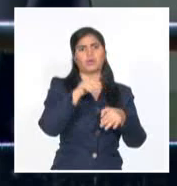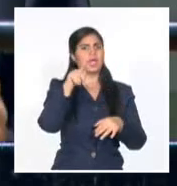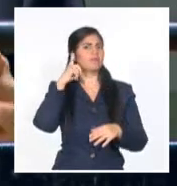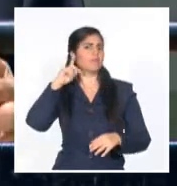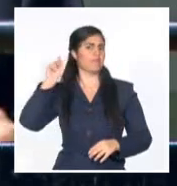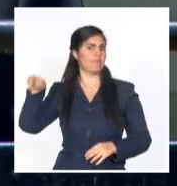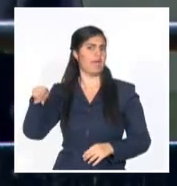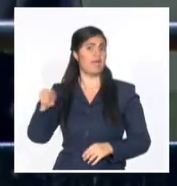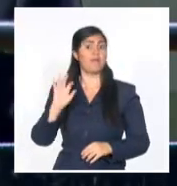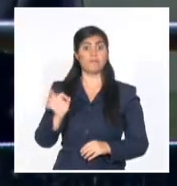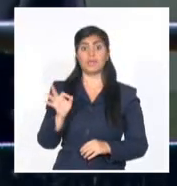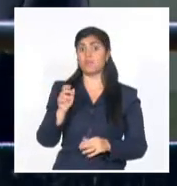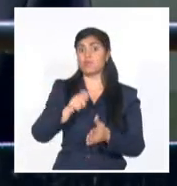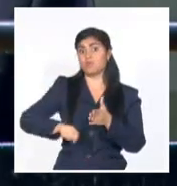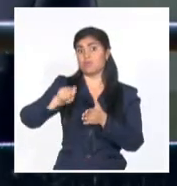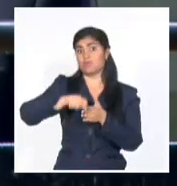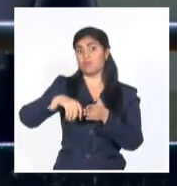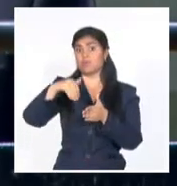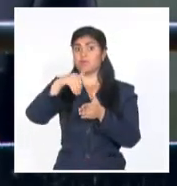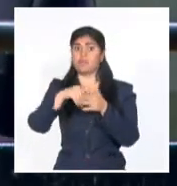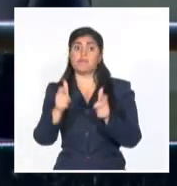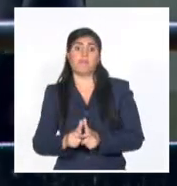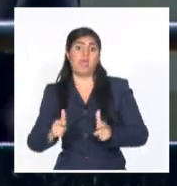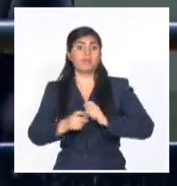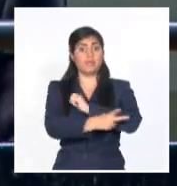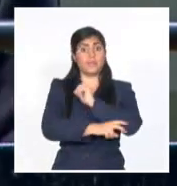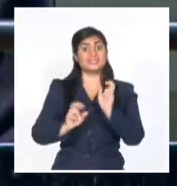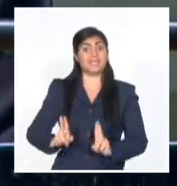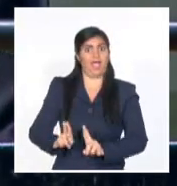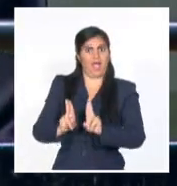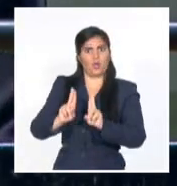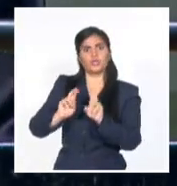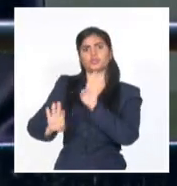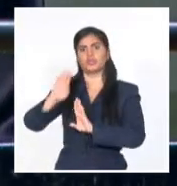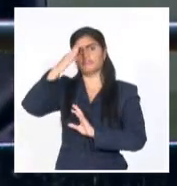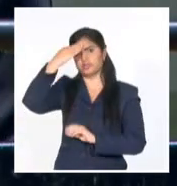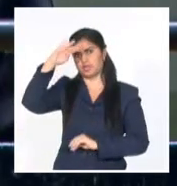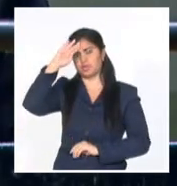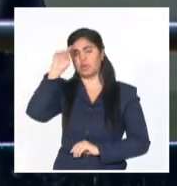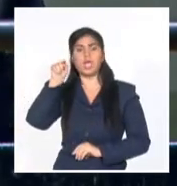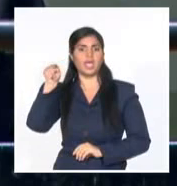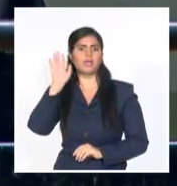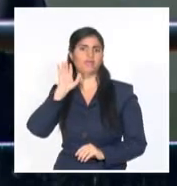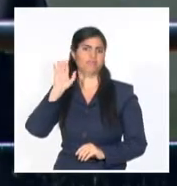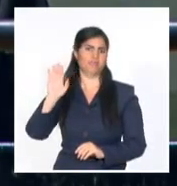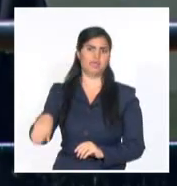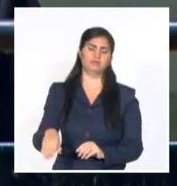vida y los servicios que se brindan a nuestra población.